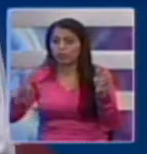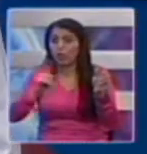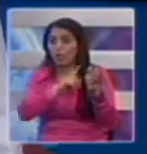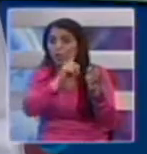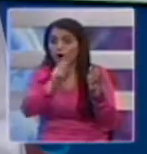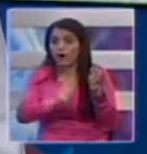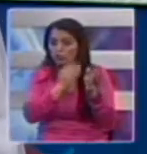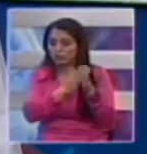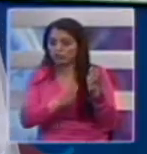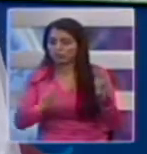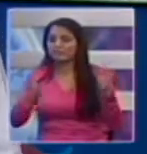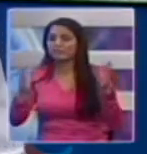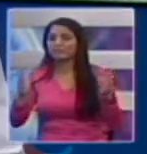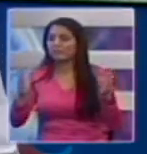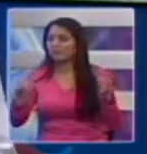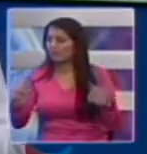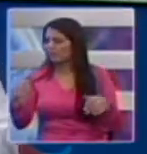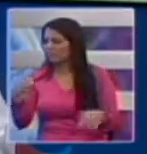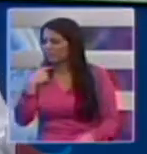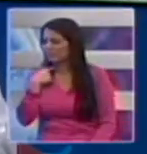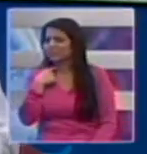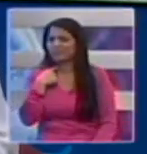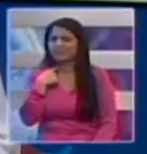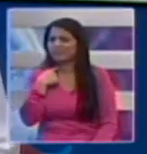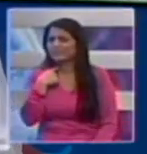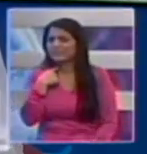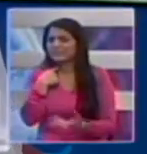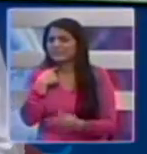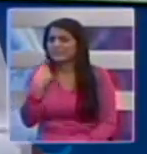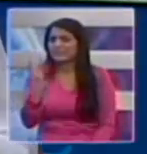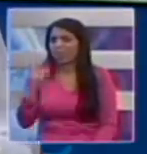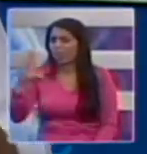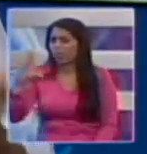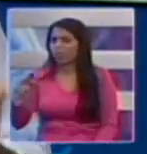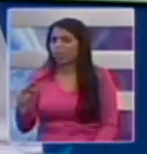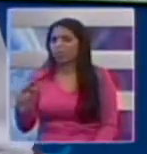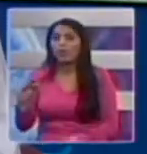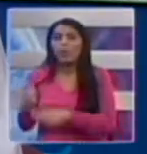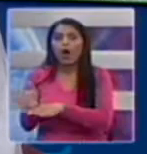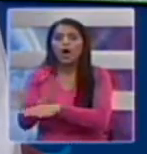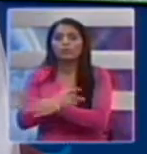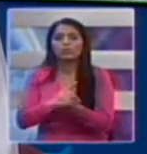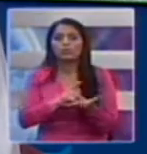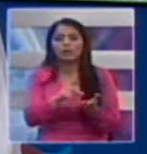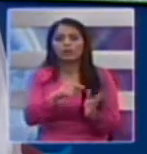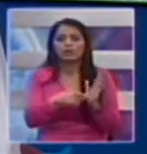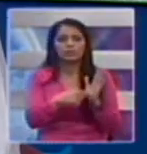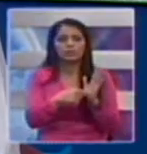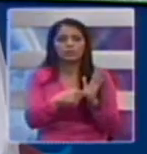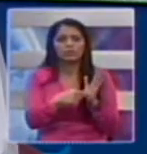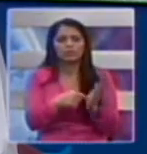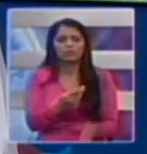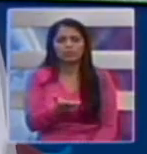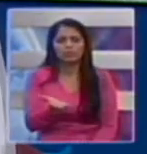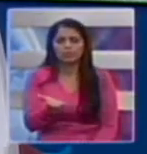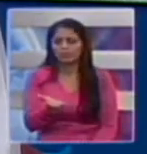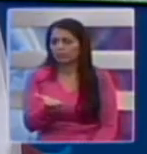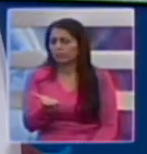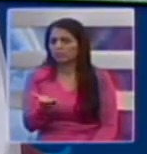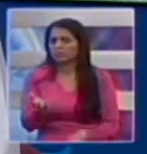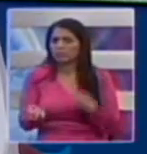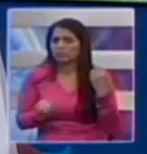Usted ya pagó un impuesto restándole liquidez para poder mantener su negocio. Es un